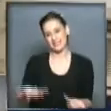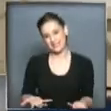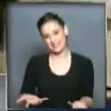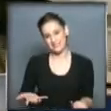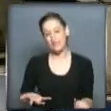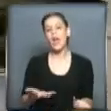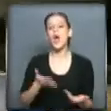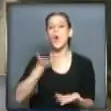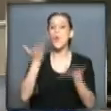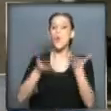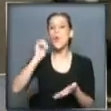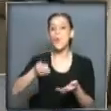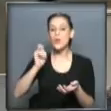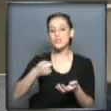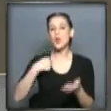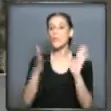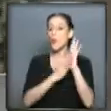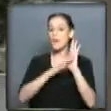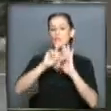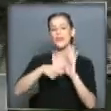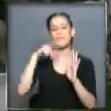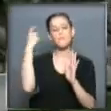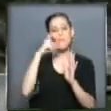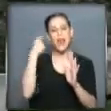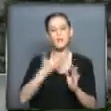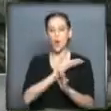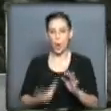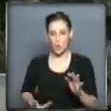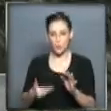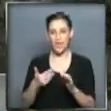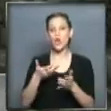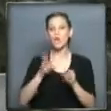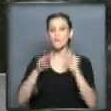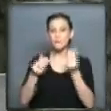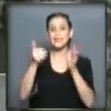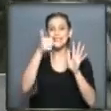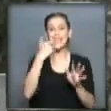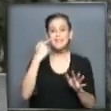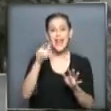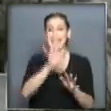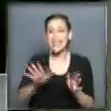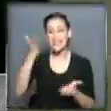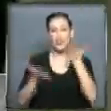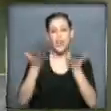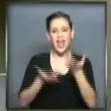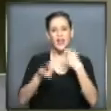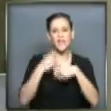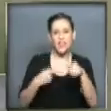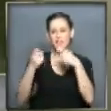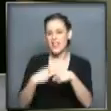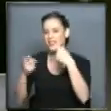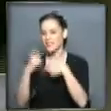juicio se comprobó que durante el gobierno de Menem se traficaron 6.500 toneladas de armas y municiones a Ecuador y